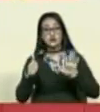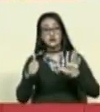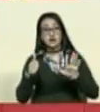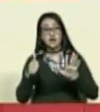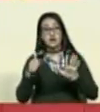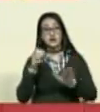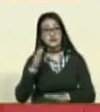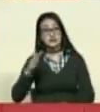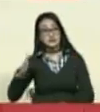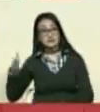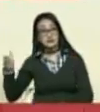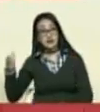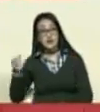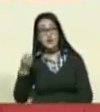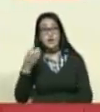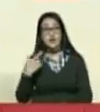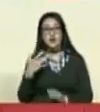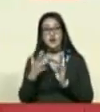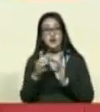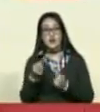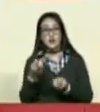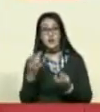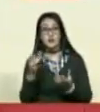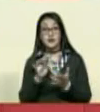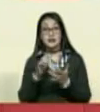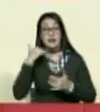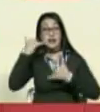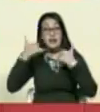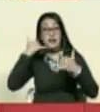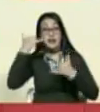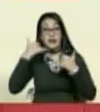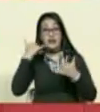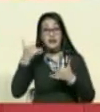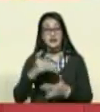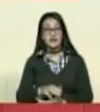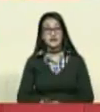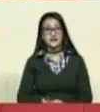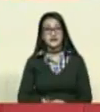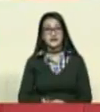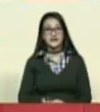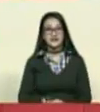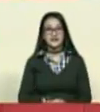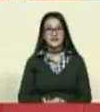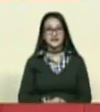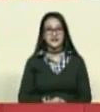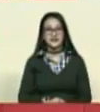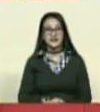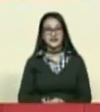no, ta, ta, ta, ta, no lo voy a dar porque lo... Empieza a llamar todo el mundo.